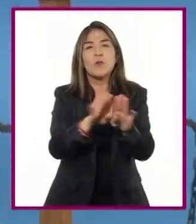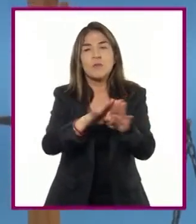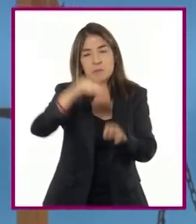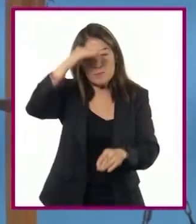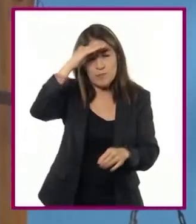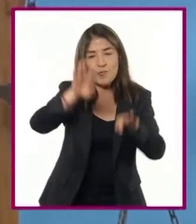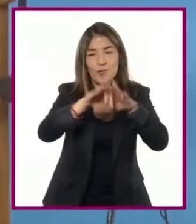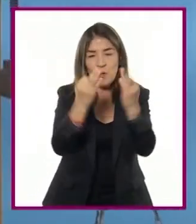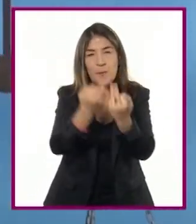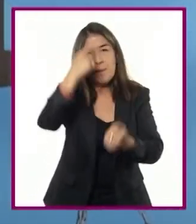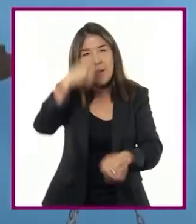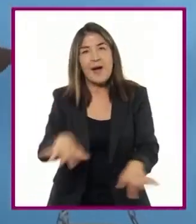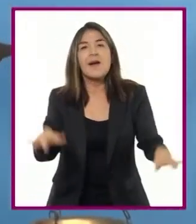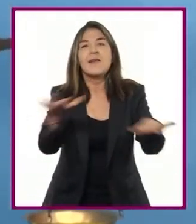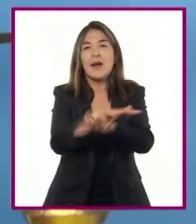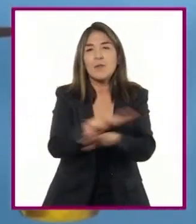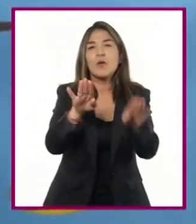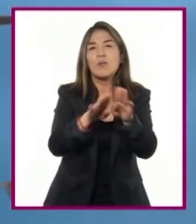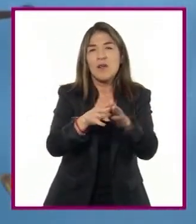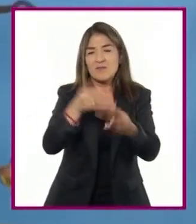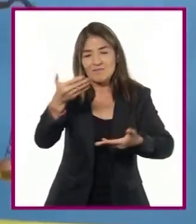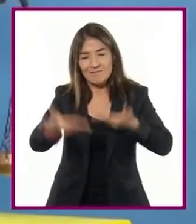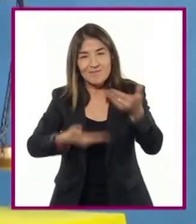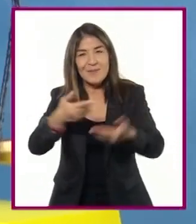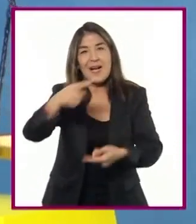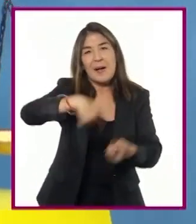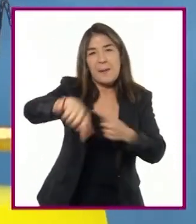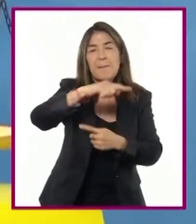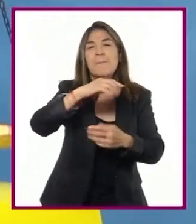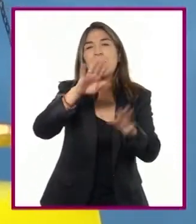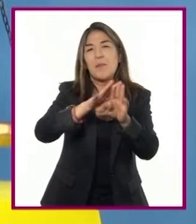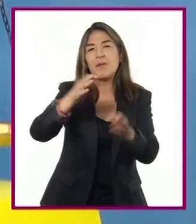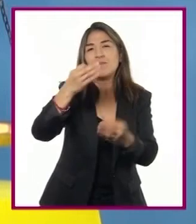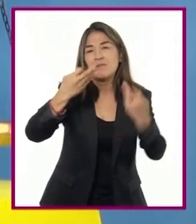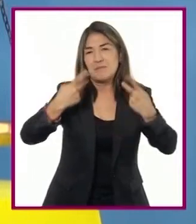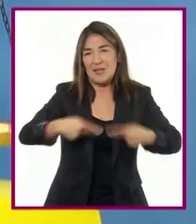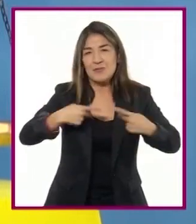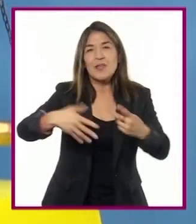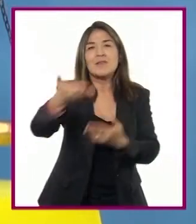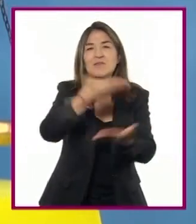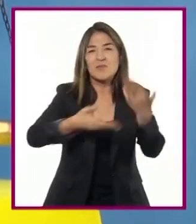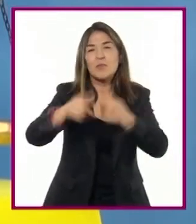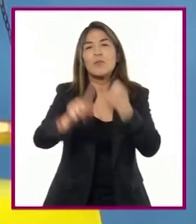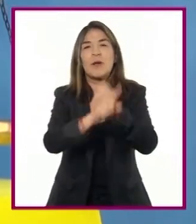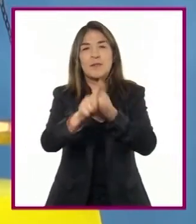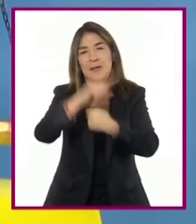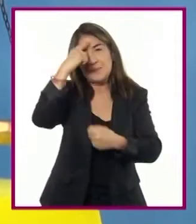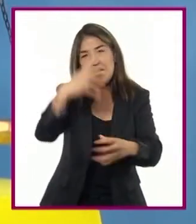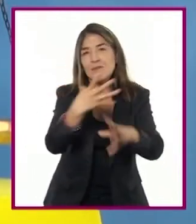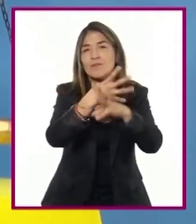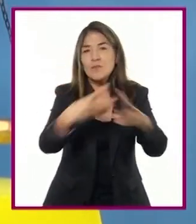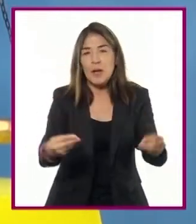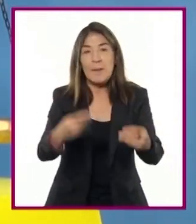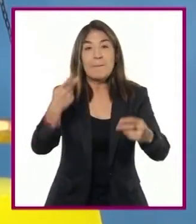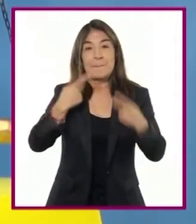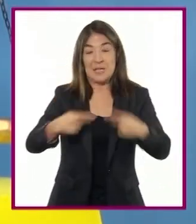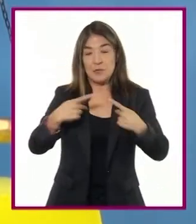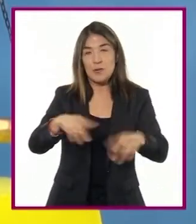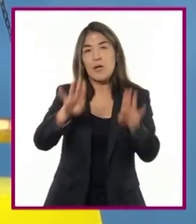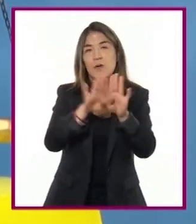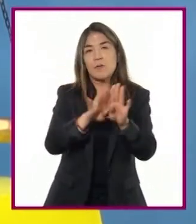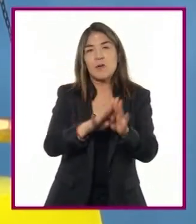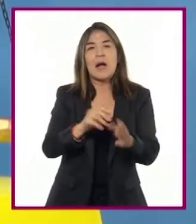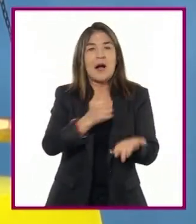poder modificar las relaciones conflictivas de quienes se someten a la mediación, a través de decisiones